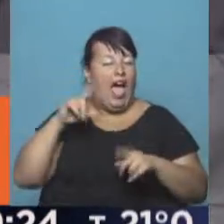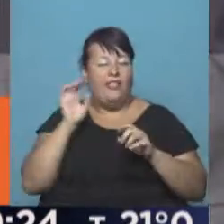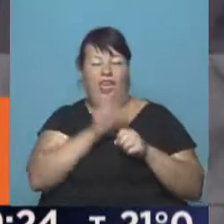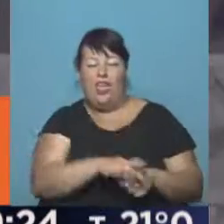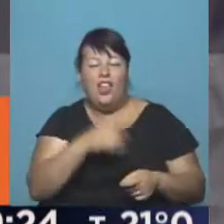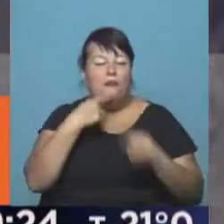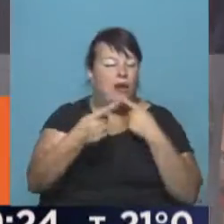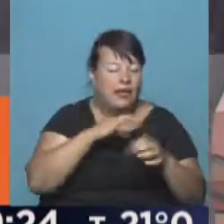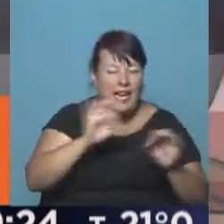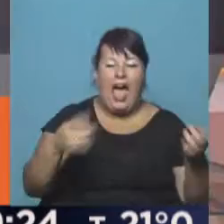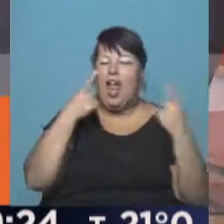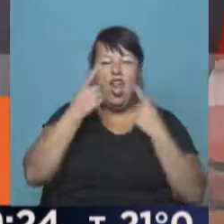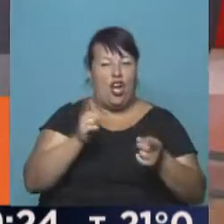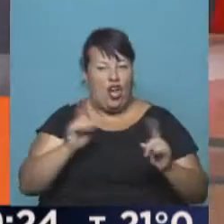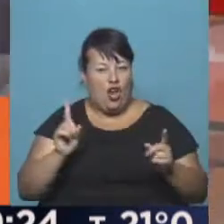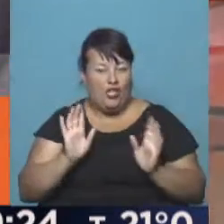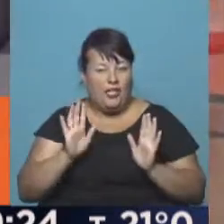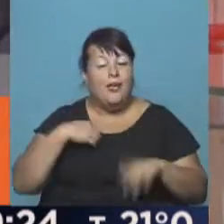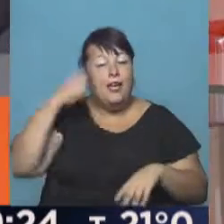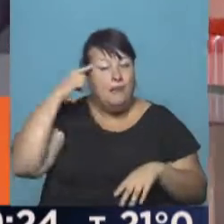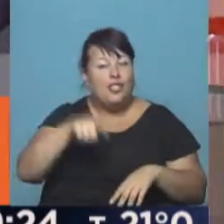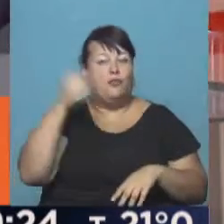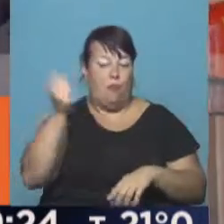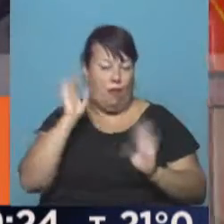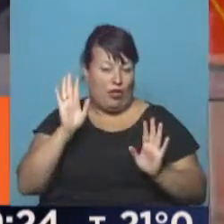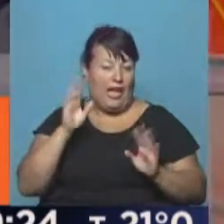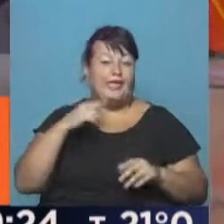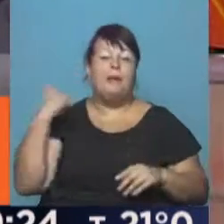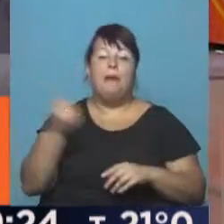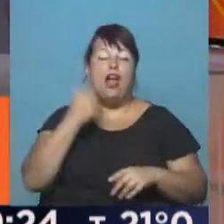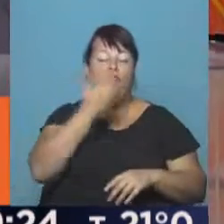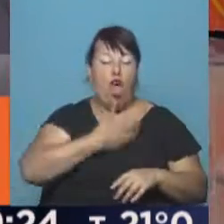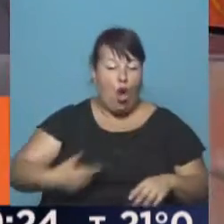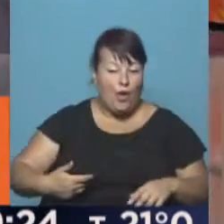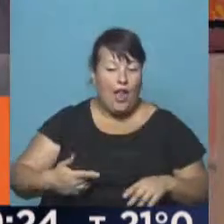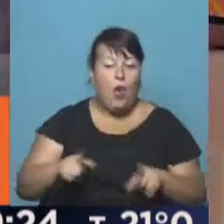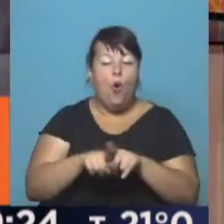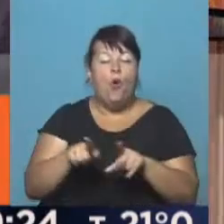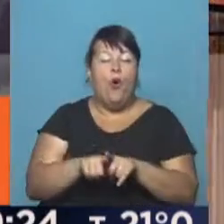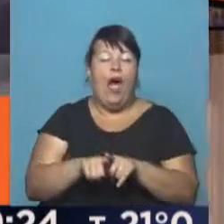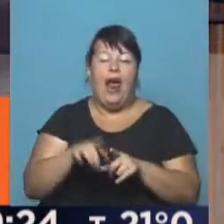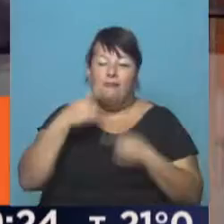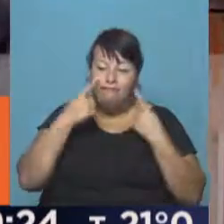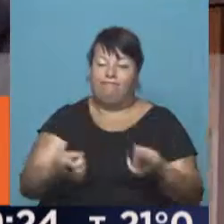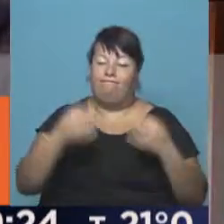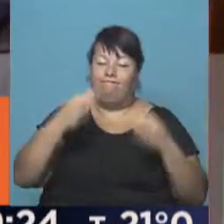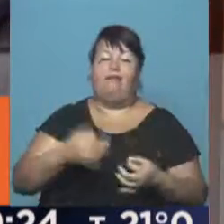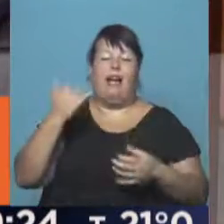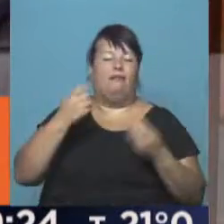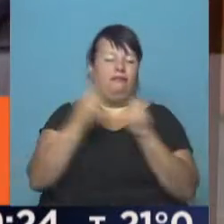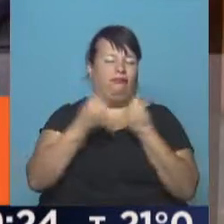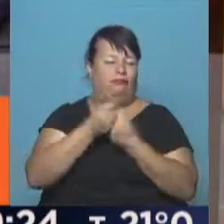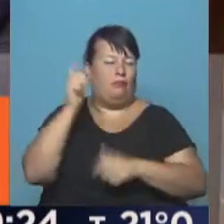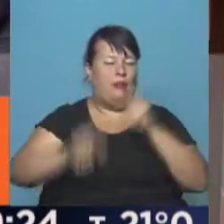no le interpelaba, no la reconocía. Y creo que eso es muy importante para todo gobierno, darse cuenta de que hay una cantidad